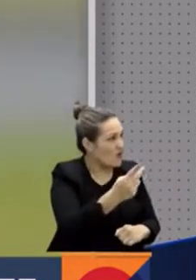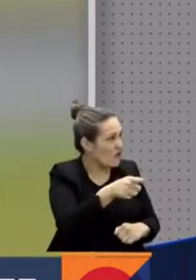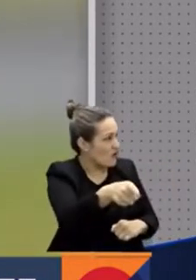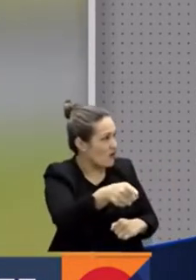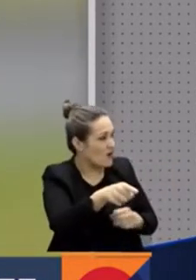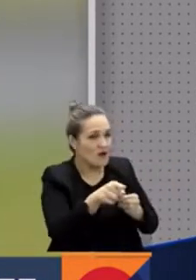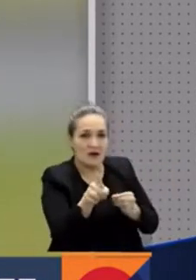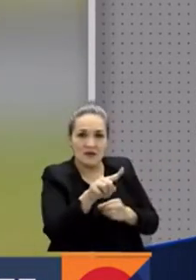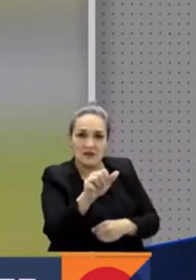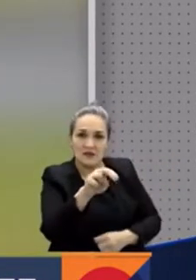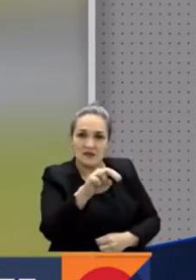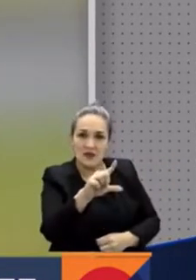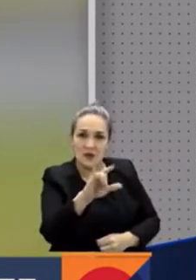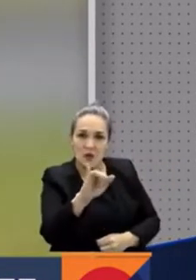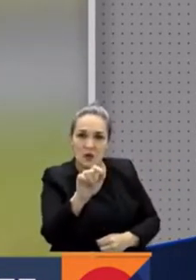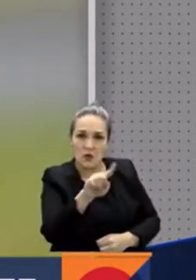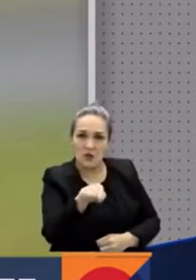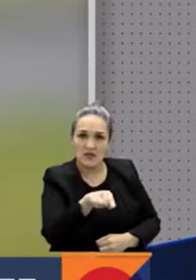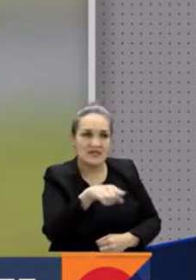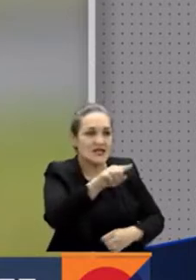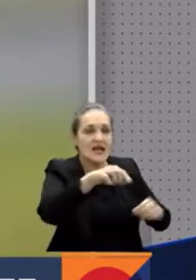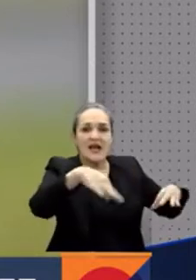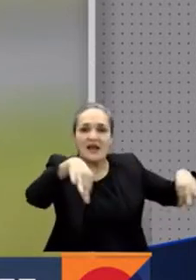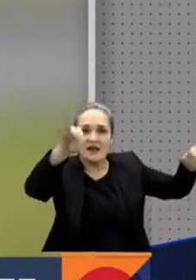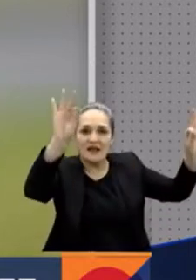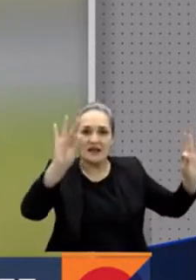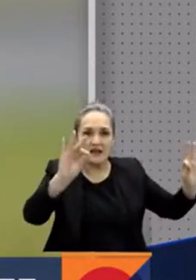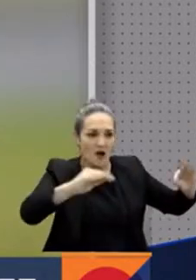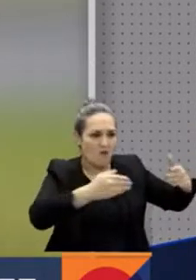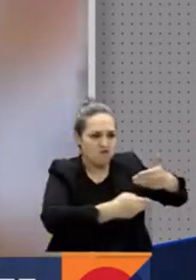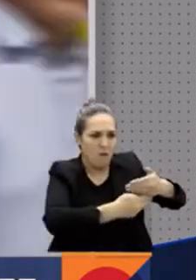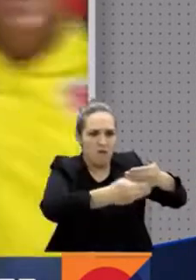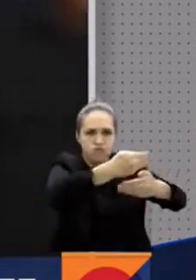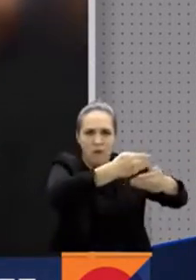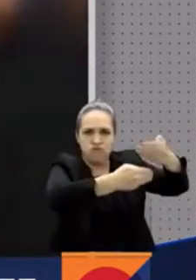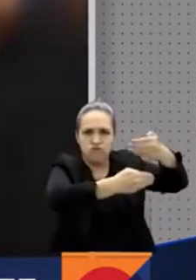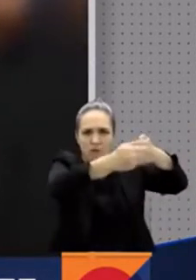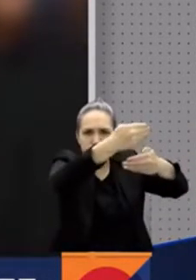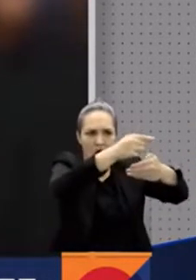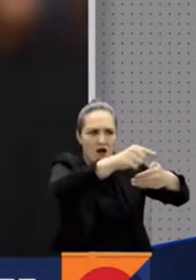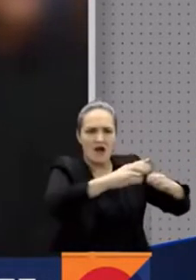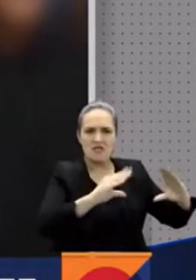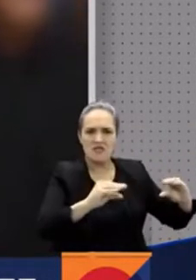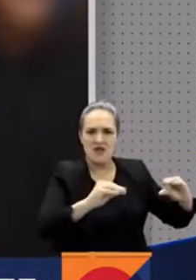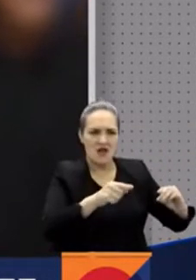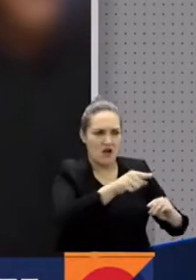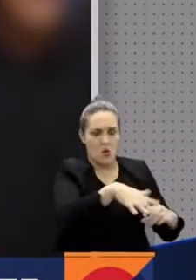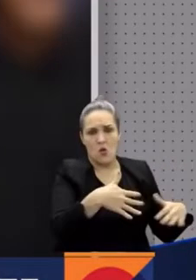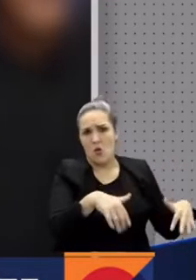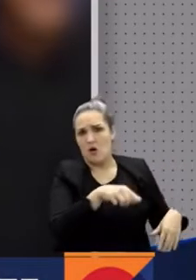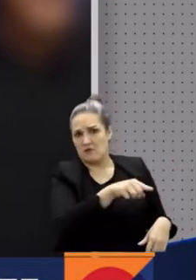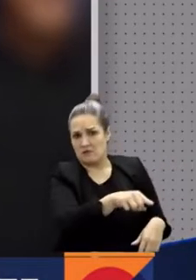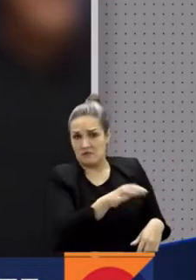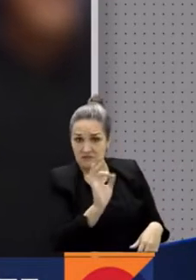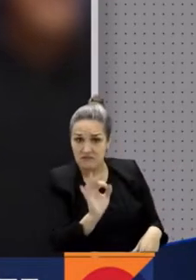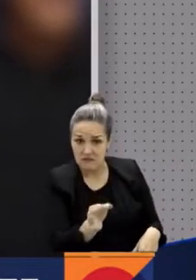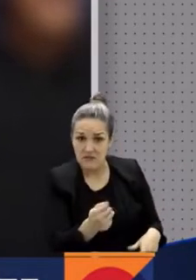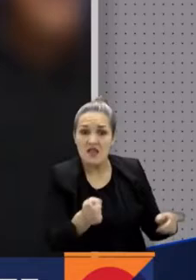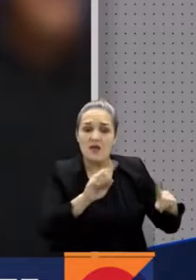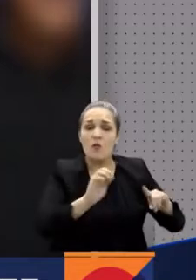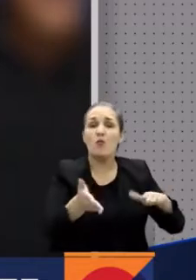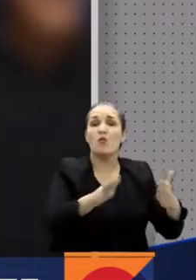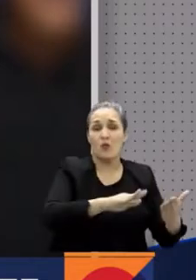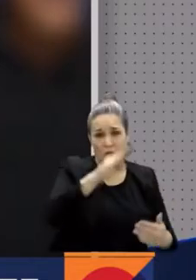que es puras tulas llenas de tierra. Muchas veces se han presentado también hostigamientos, ahí han muerto también